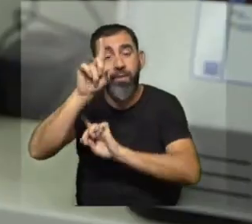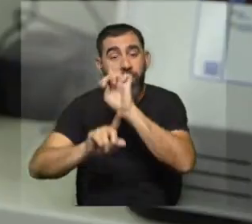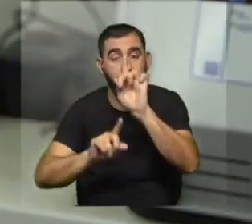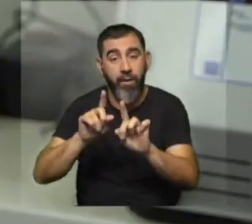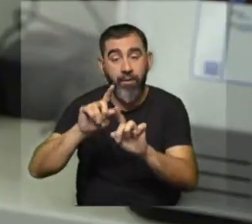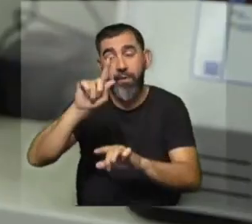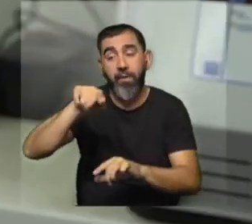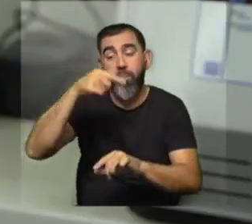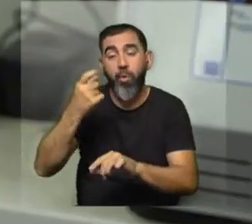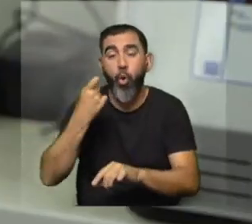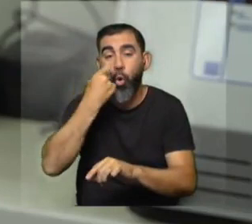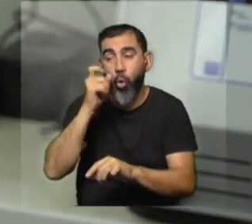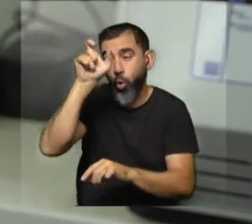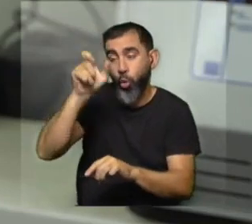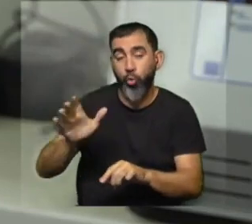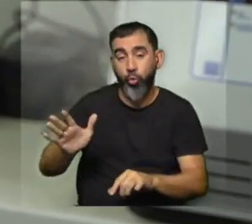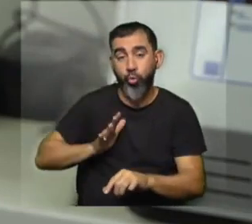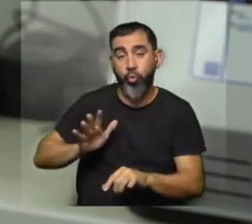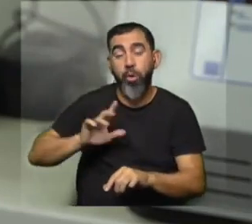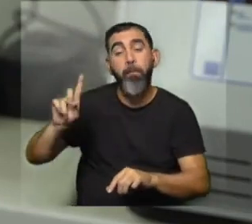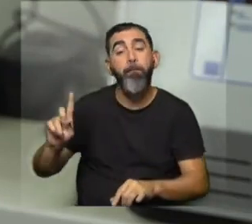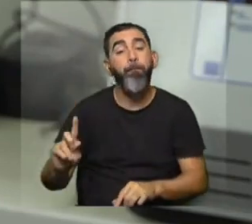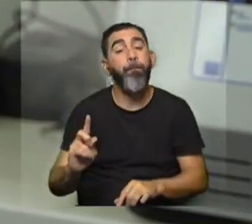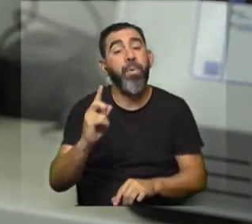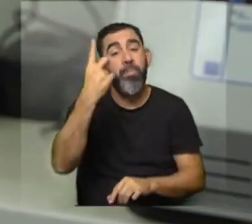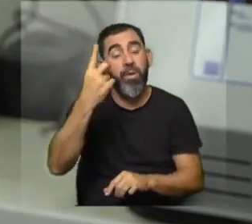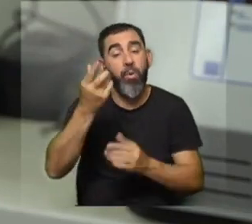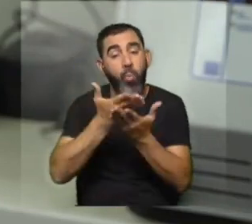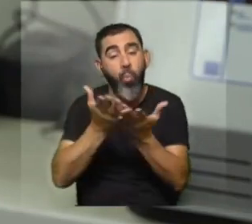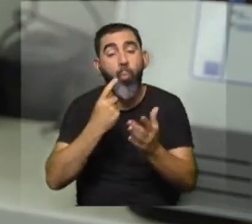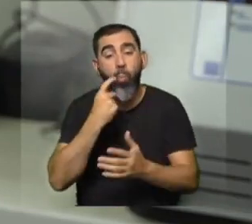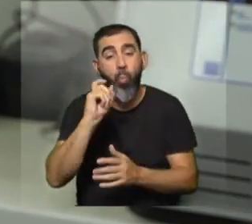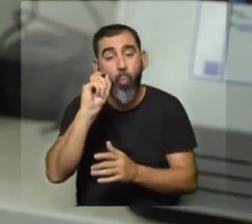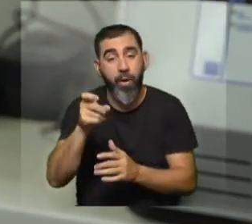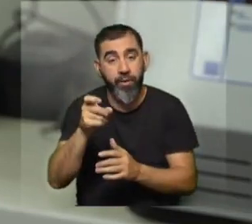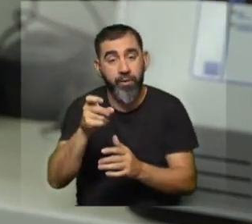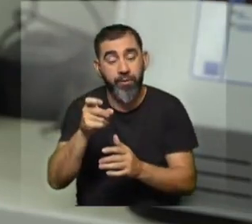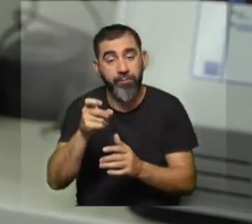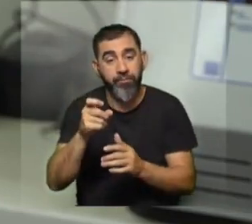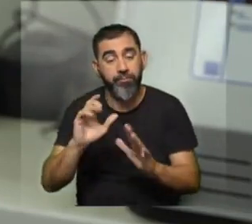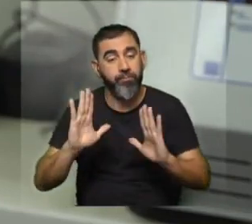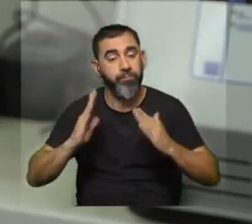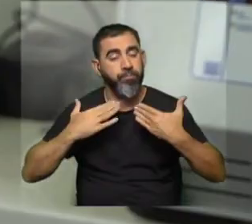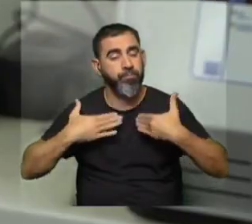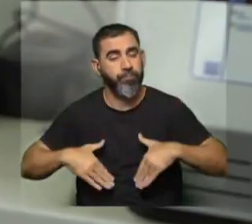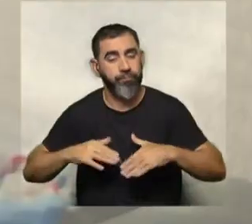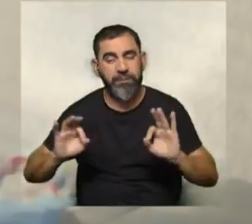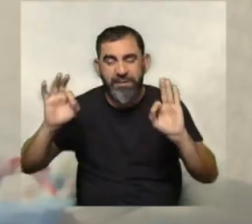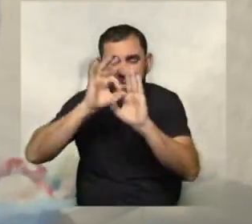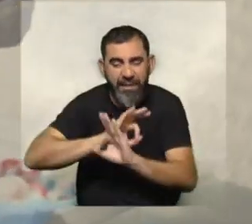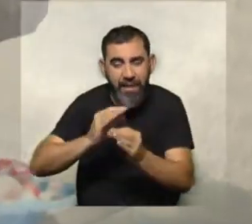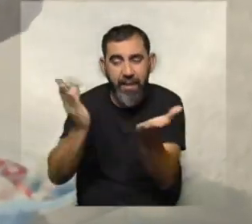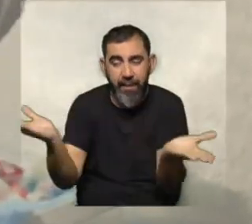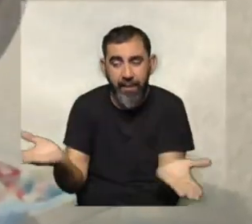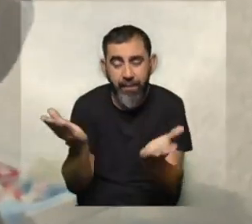y allí una odontóloga le toma primeramente la muestra de saliva en reposo, o sea, sin ningún